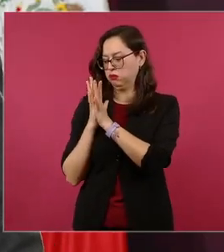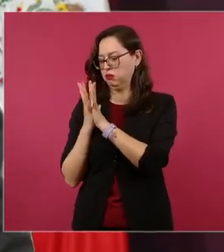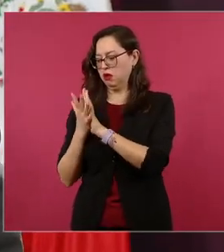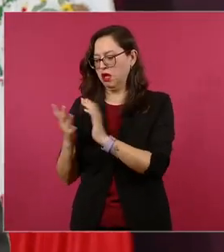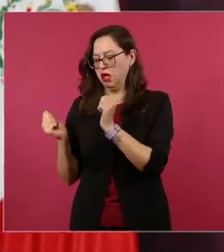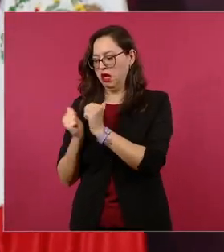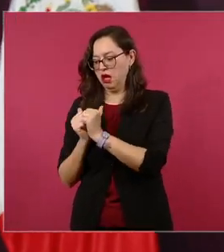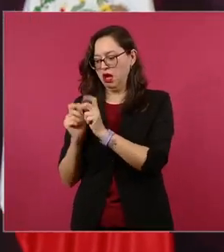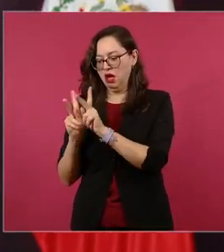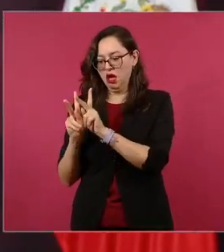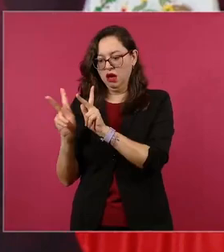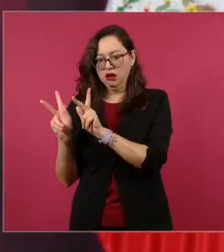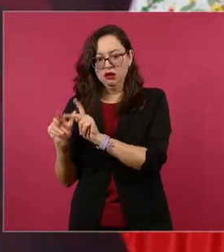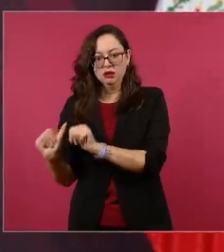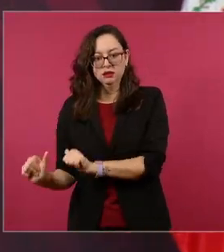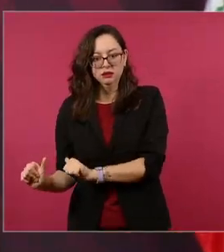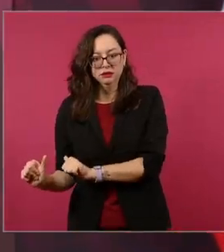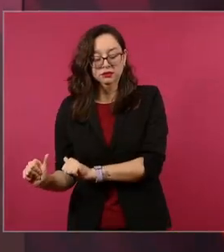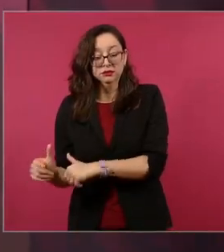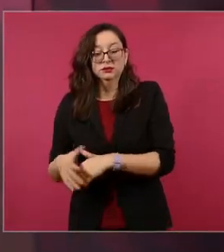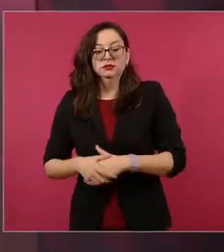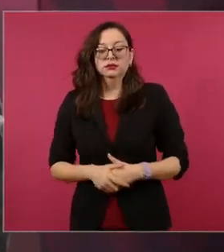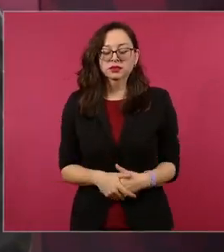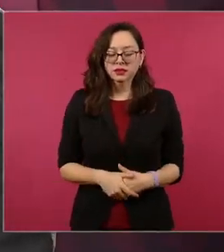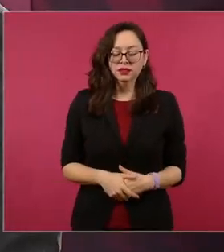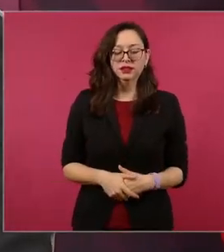Entonces, ¿qué voy a extrañar?